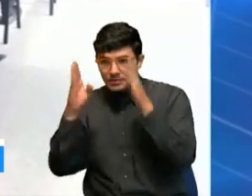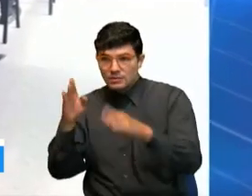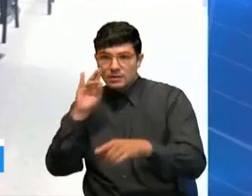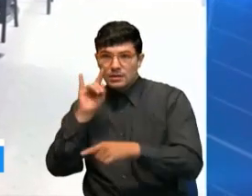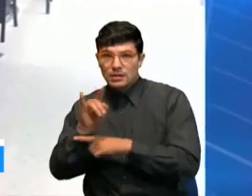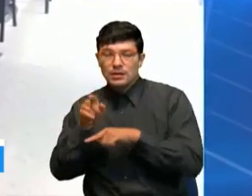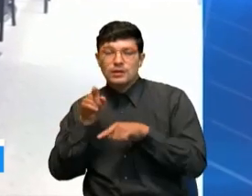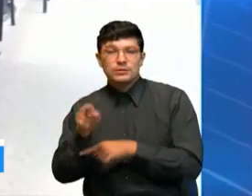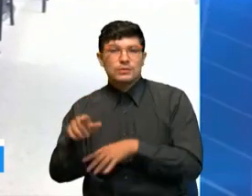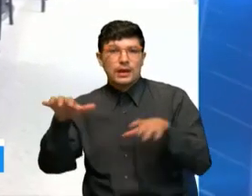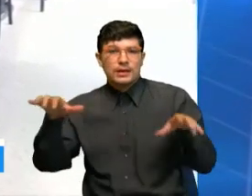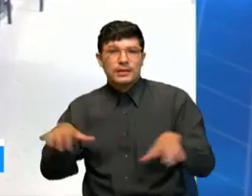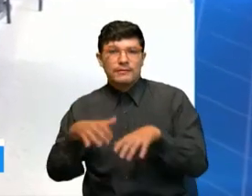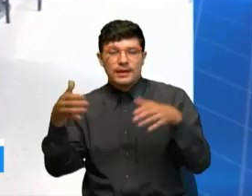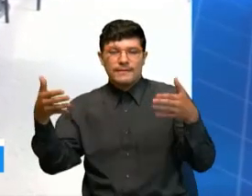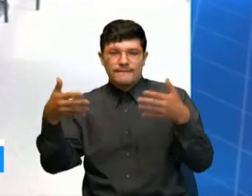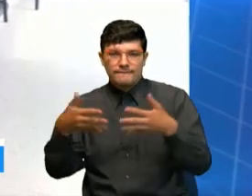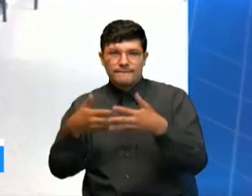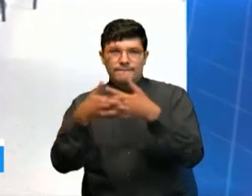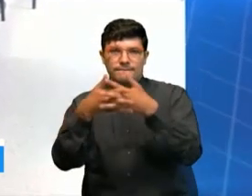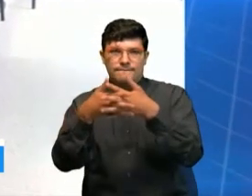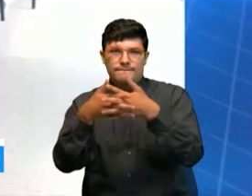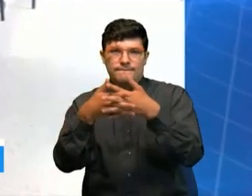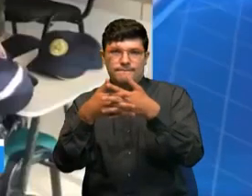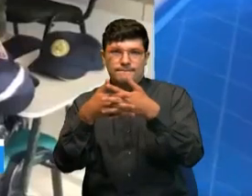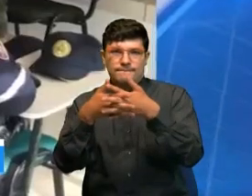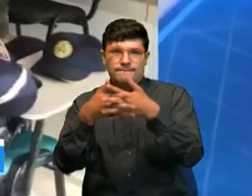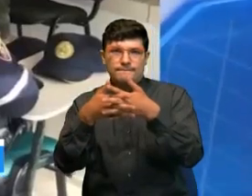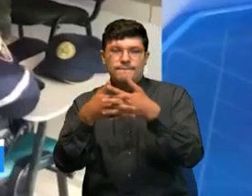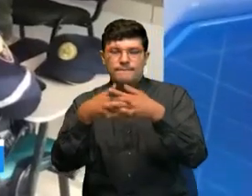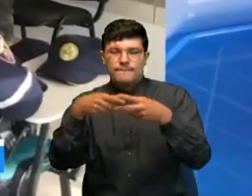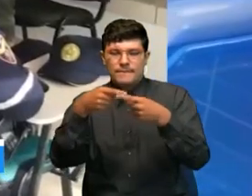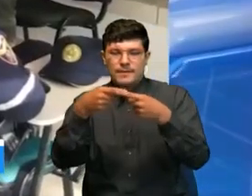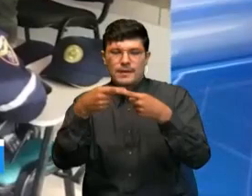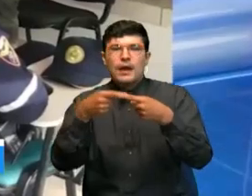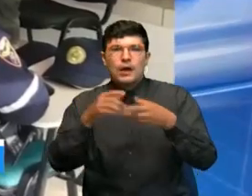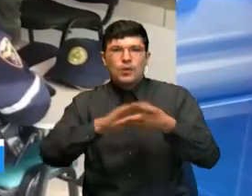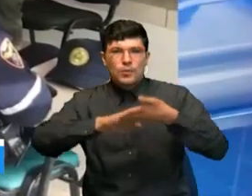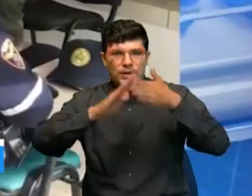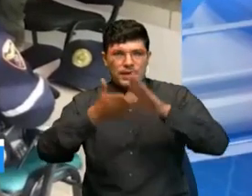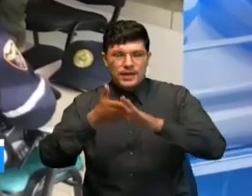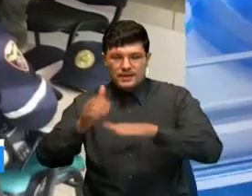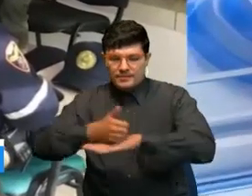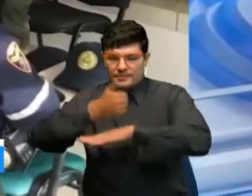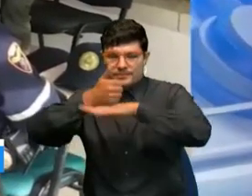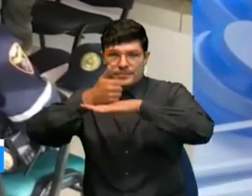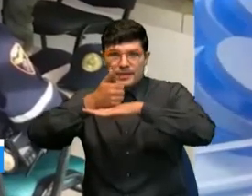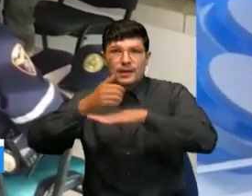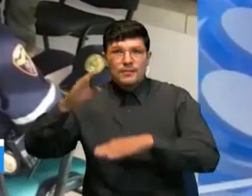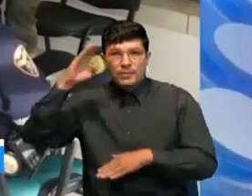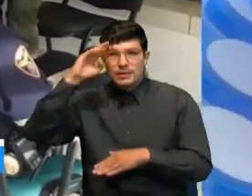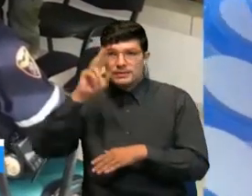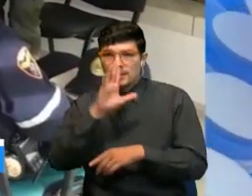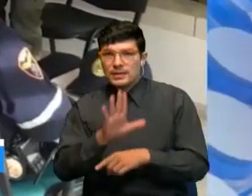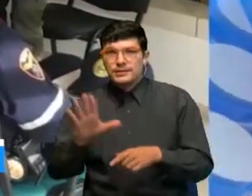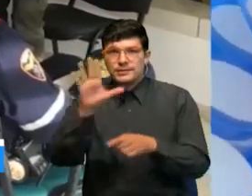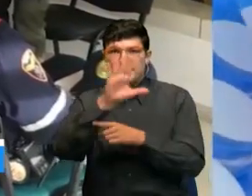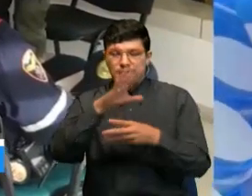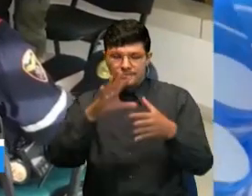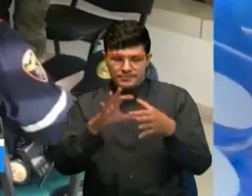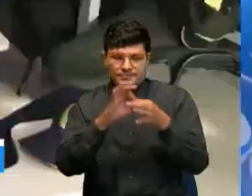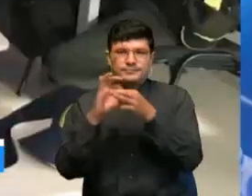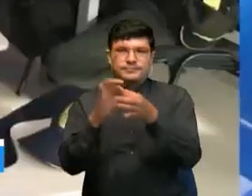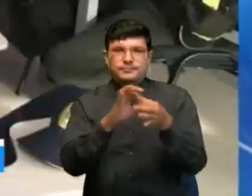una actividad integral combinada por por ese trinomio comunidad autoridades y por surgieron